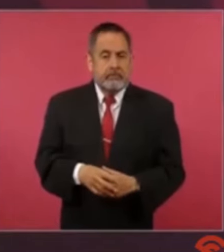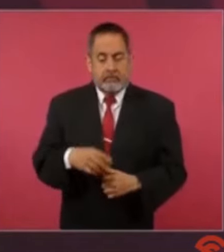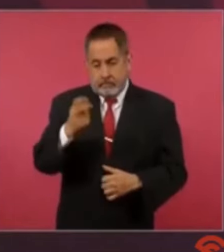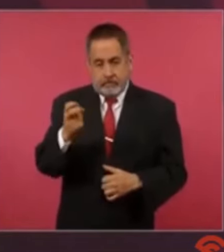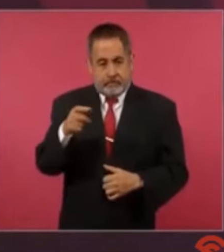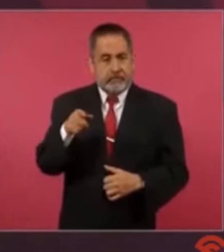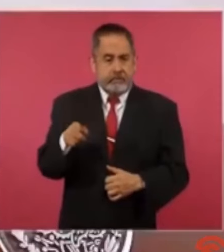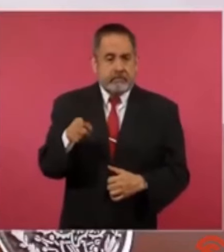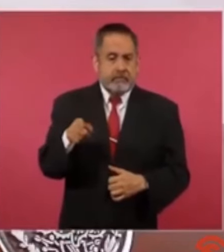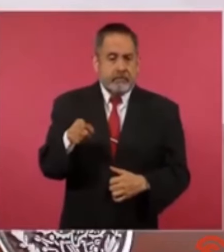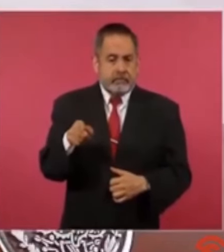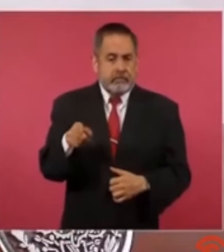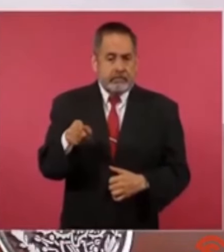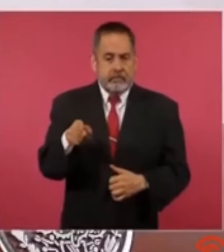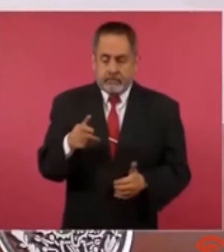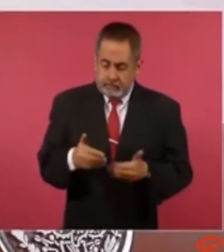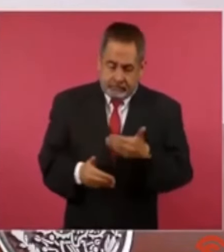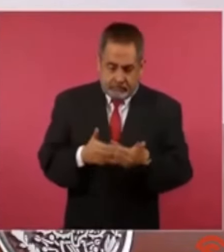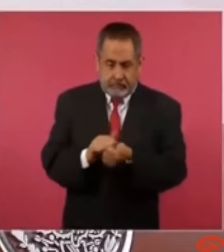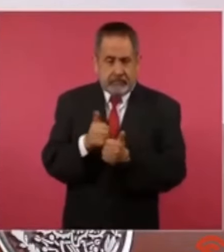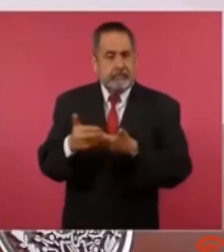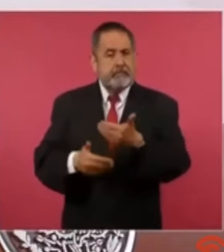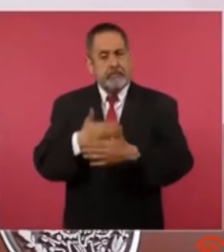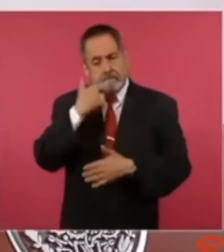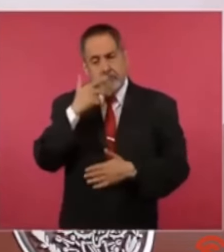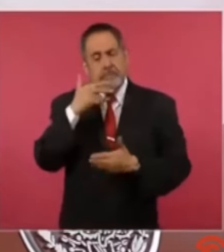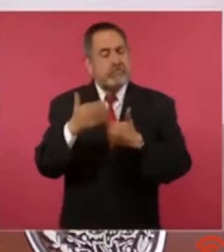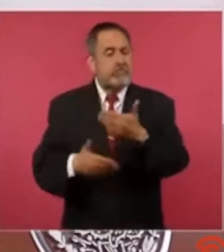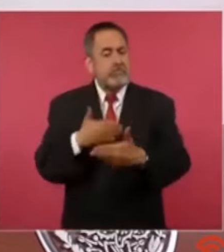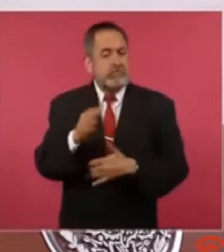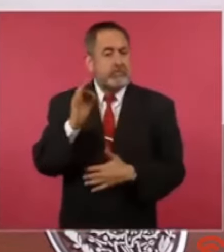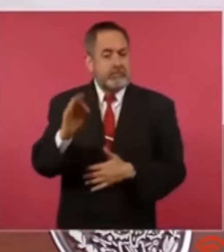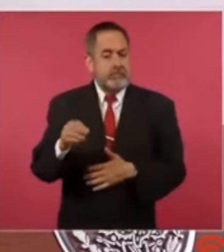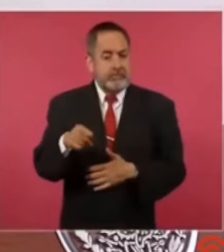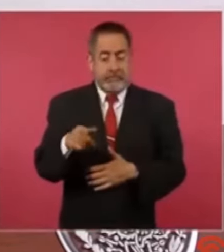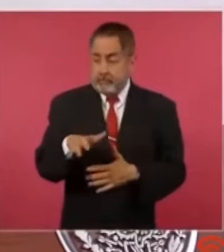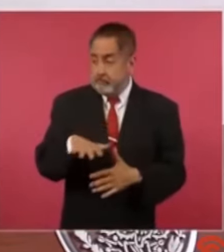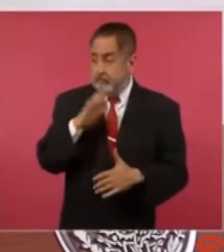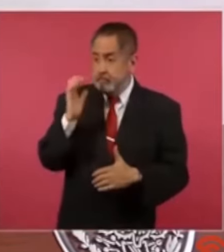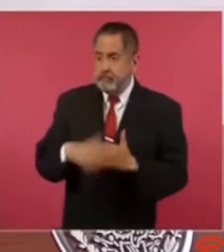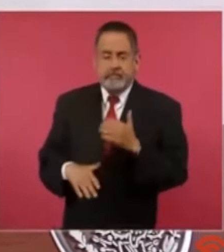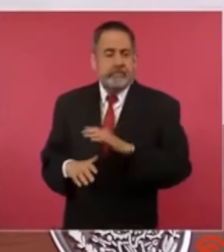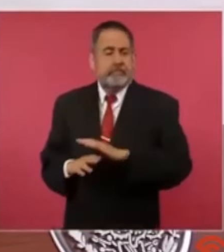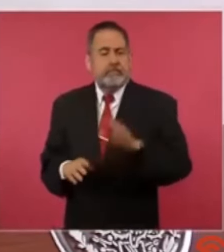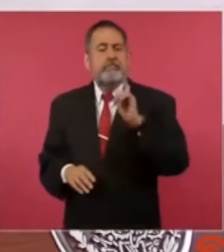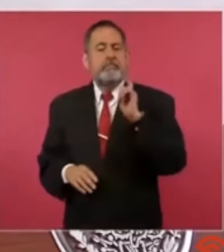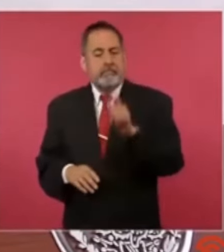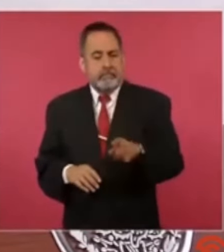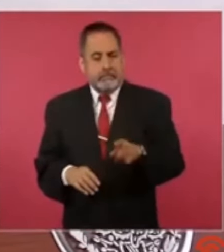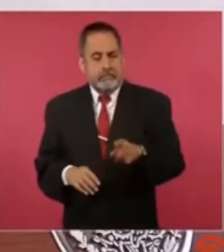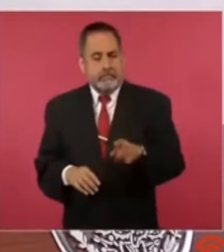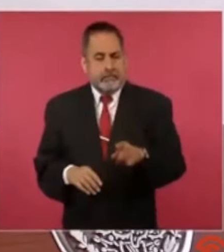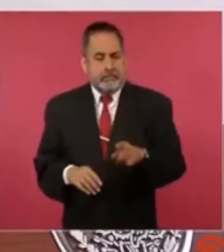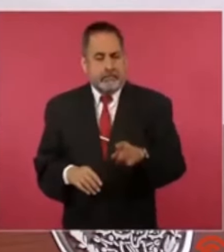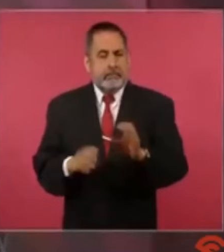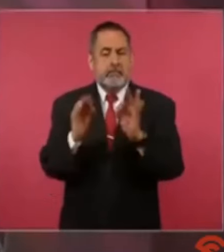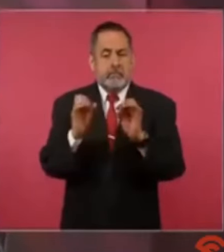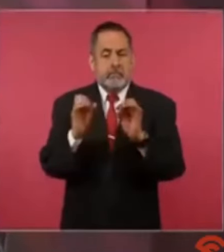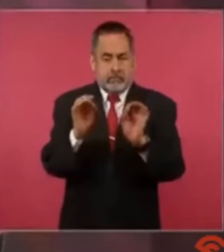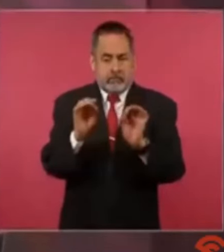estamos avanzando bien, ya terminamos todas las sucursales